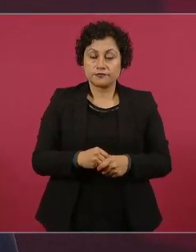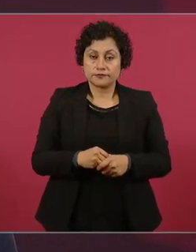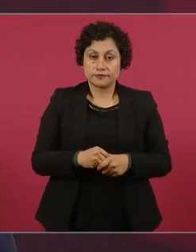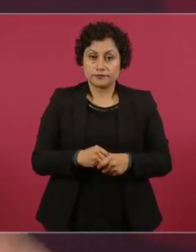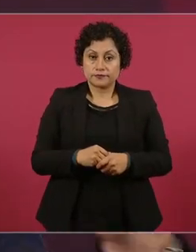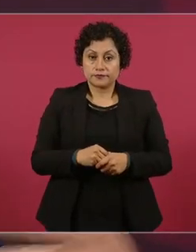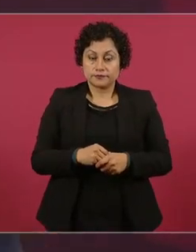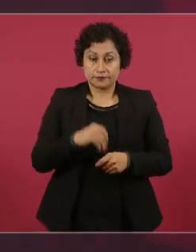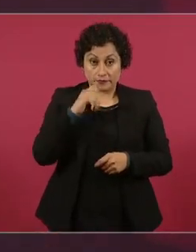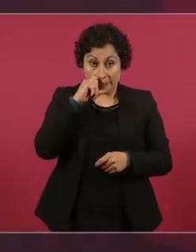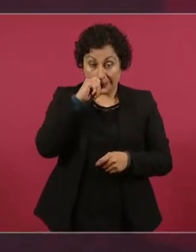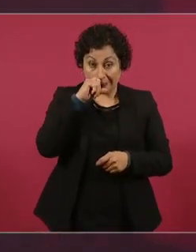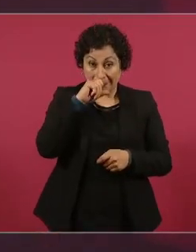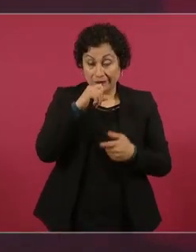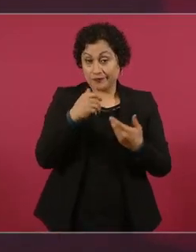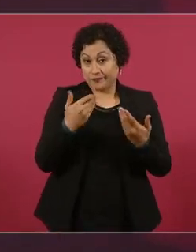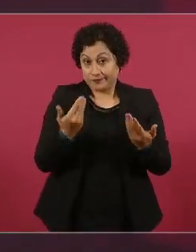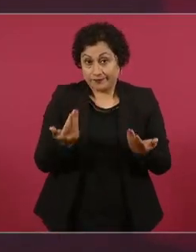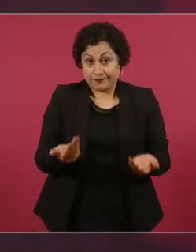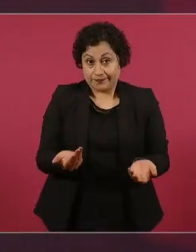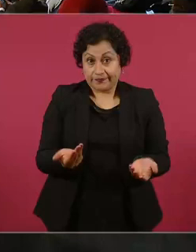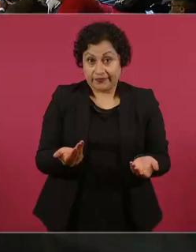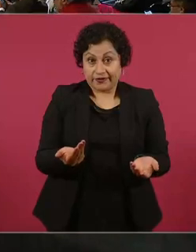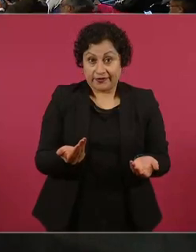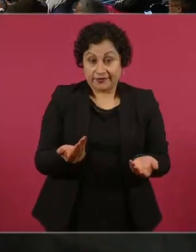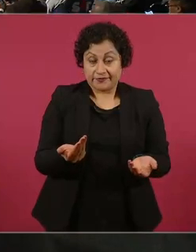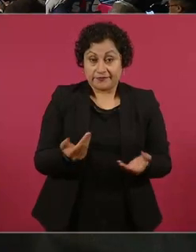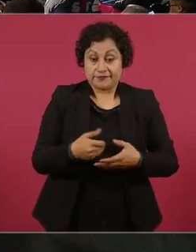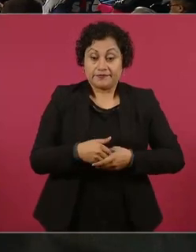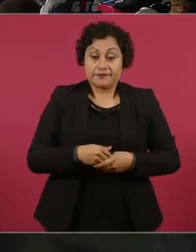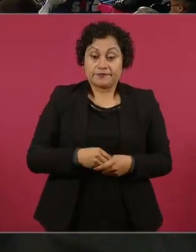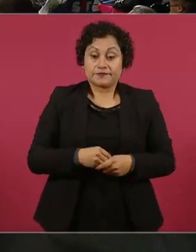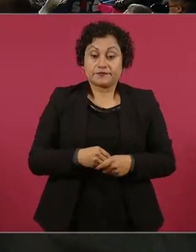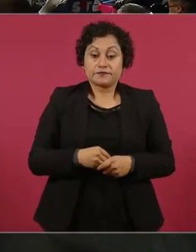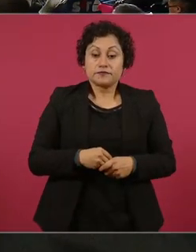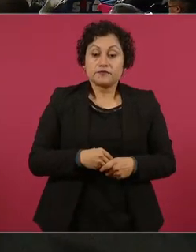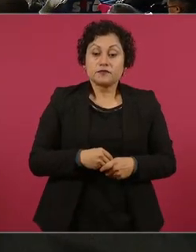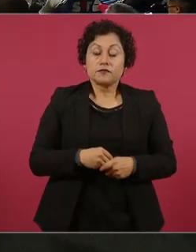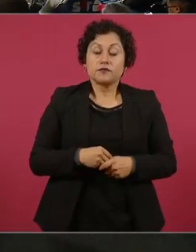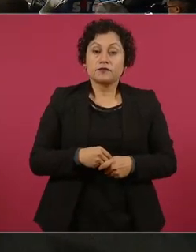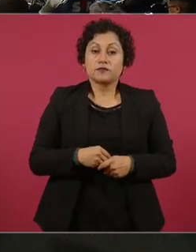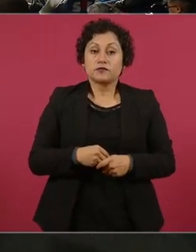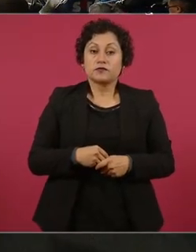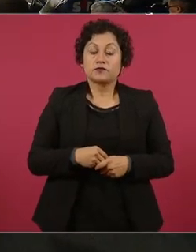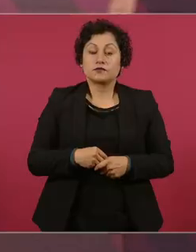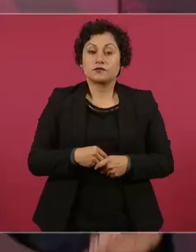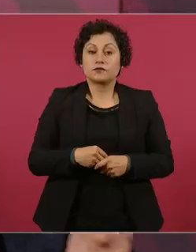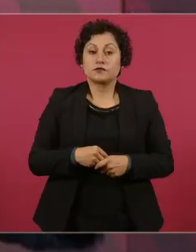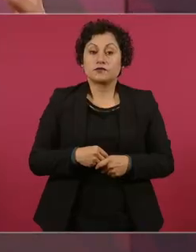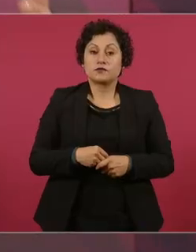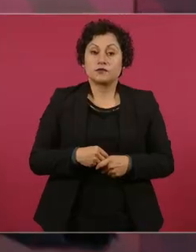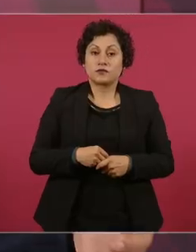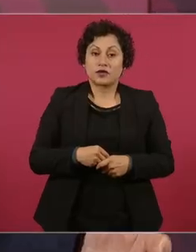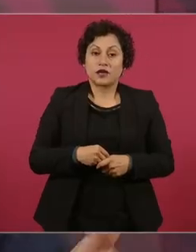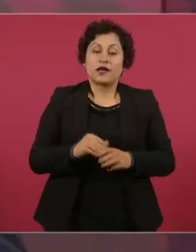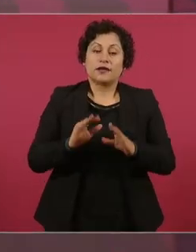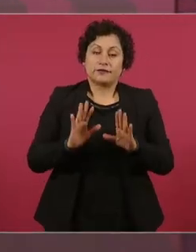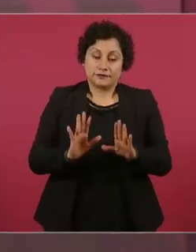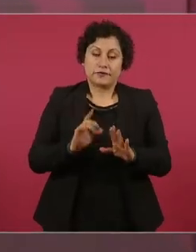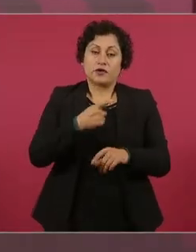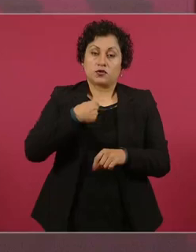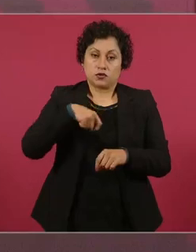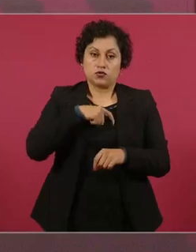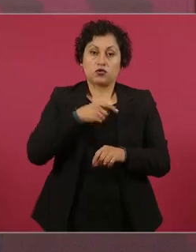Entonces, ya íbamos al plan este que estamos llevando a cabo